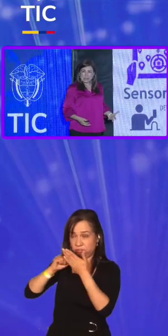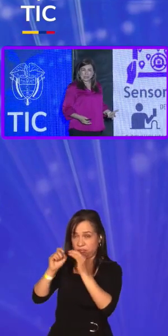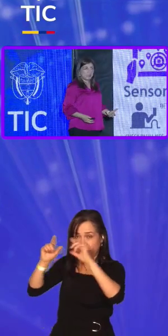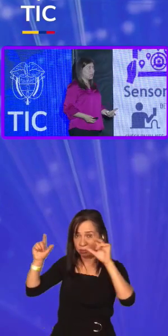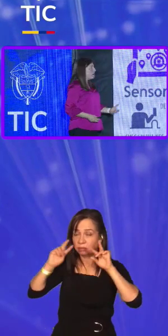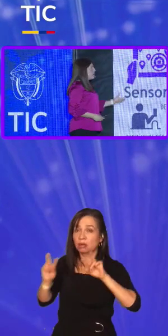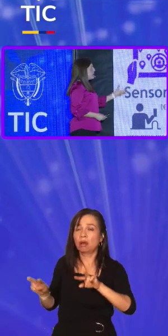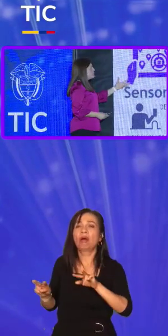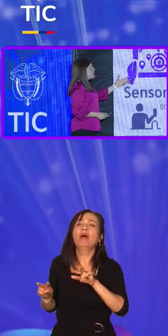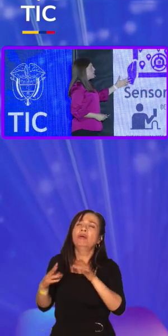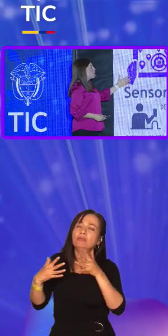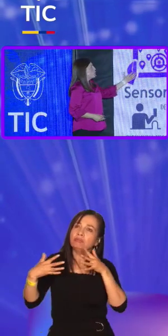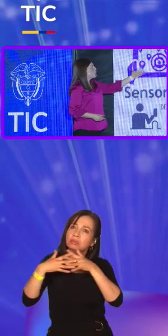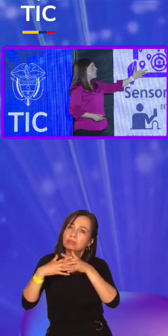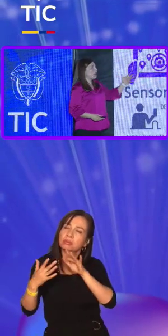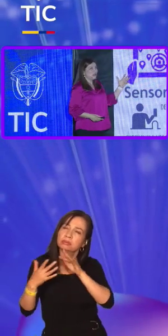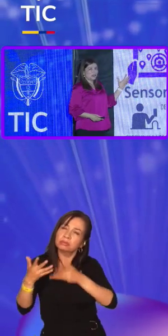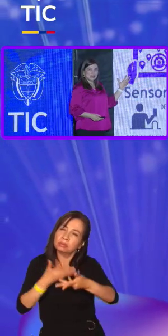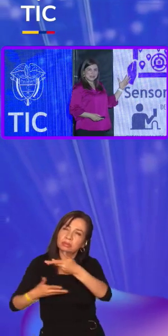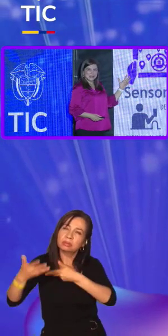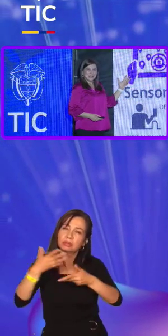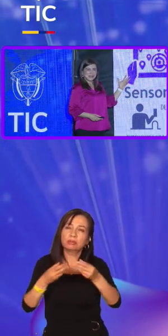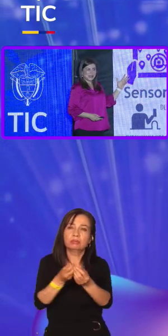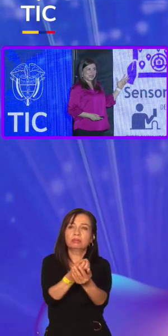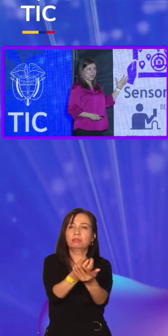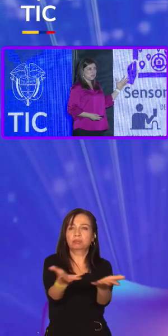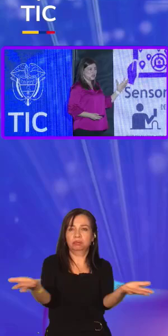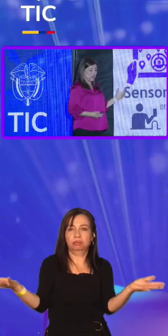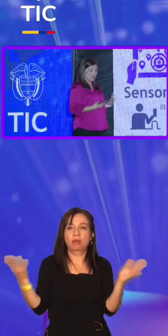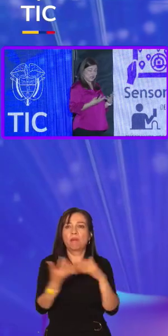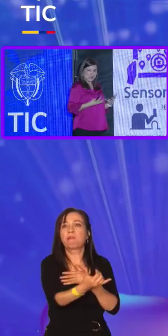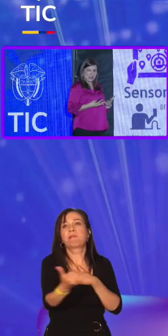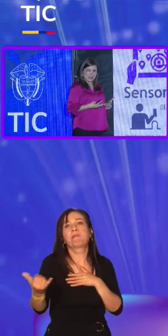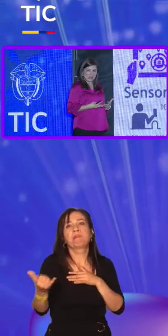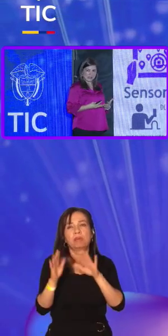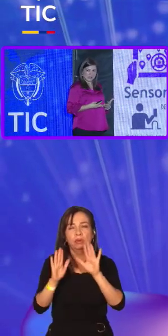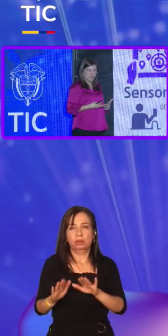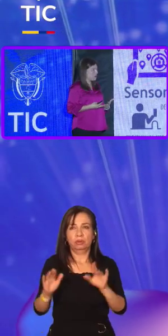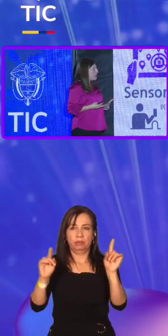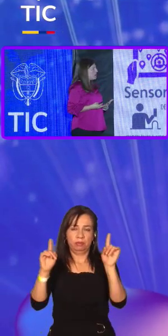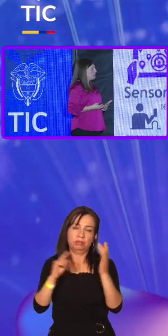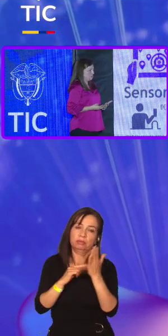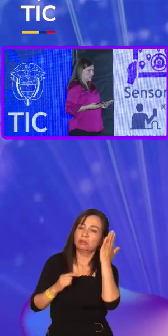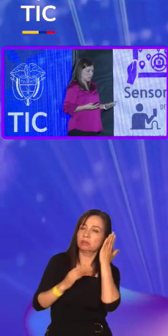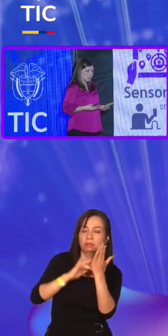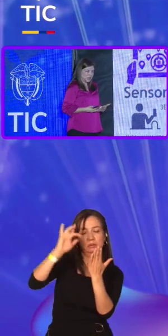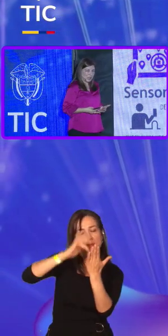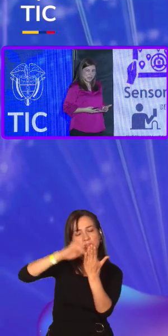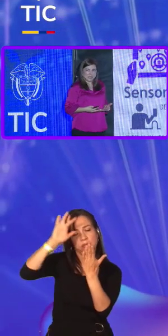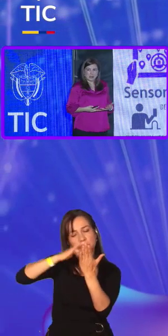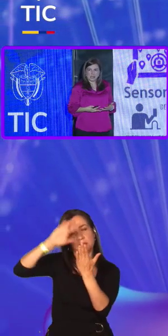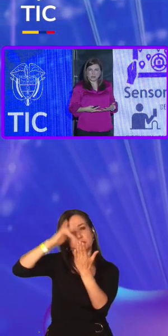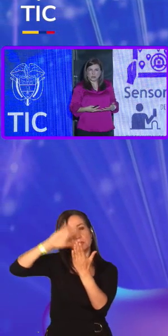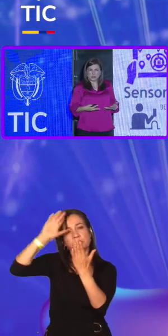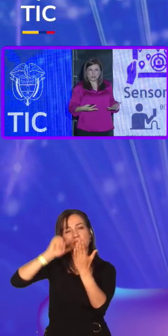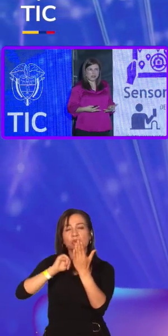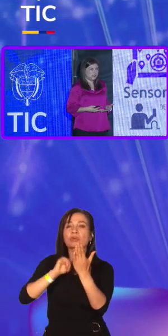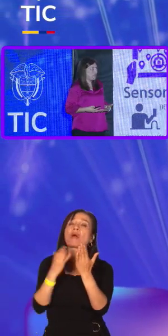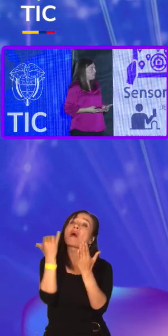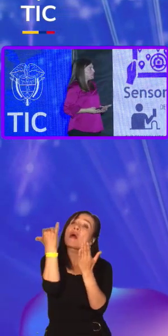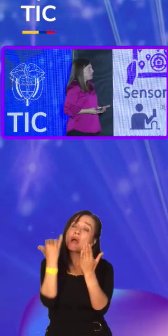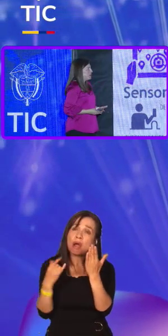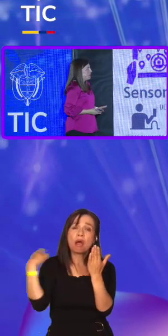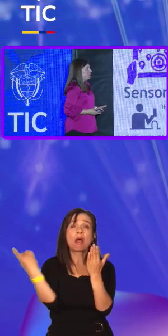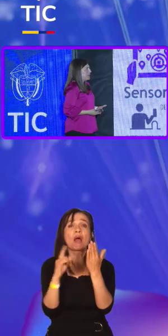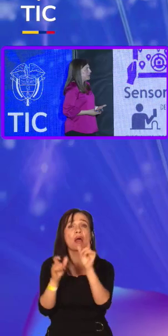mostrar de una manera más interactiva para el usuario toda la oferta que tenemos en el teléfono celular. Prácticamente ahora todo